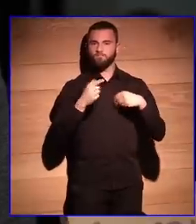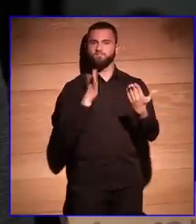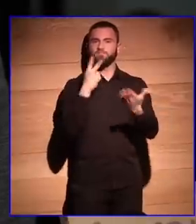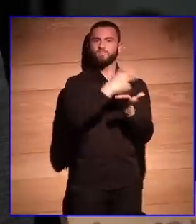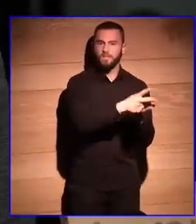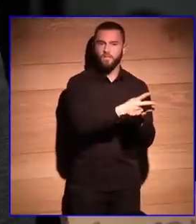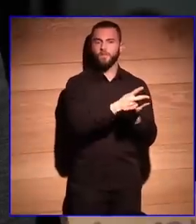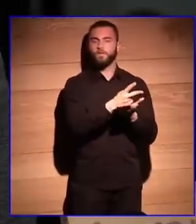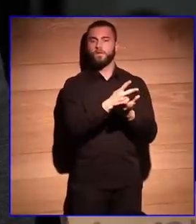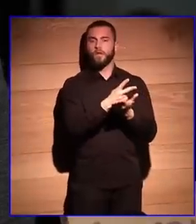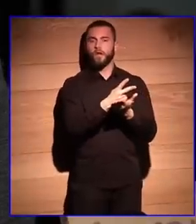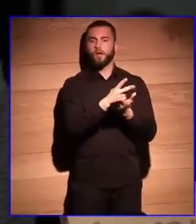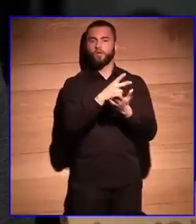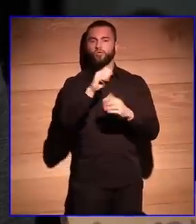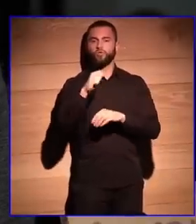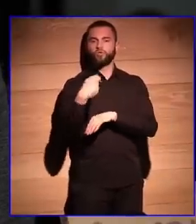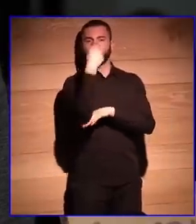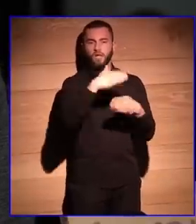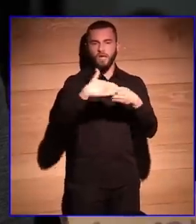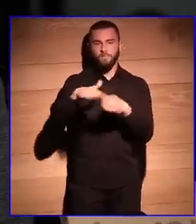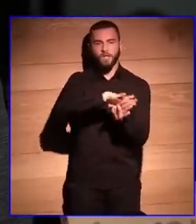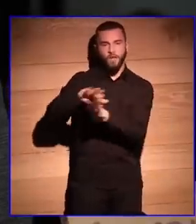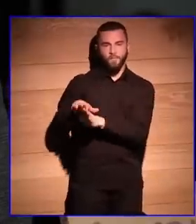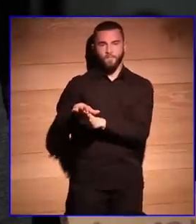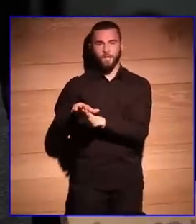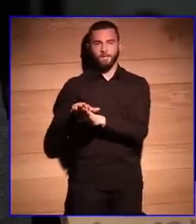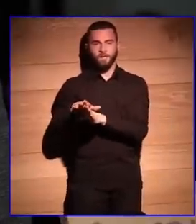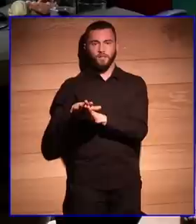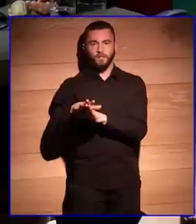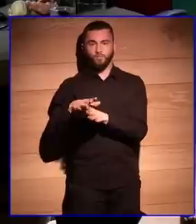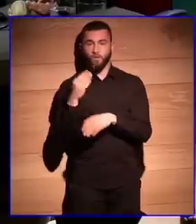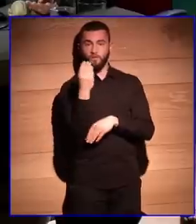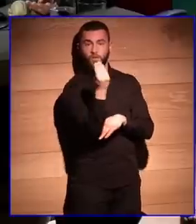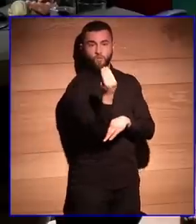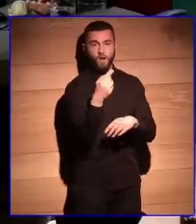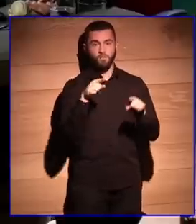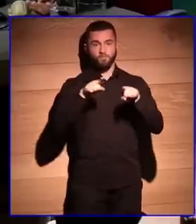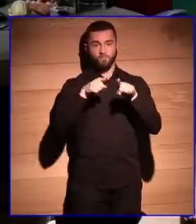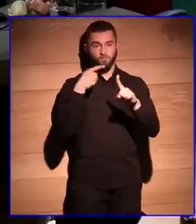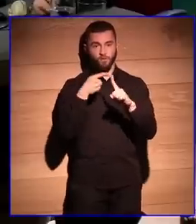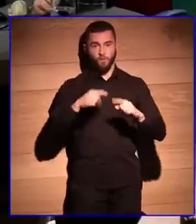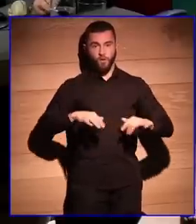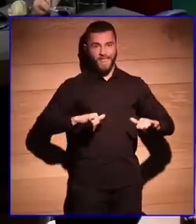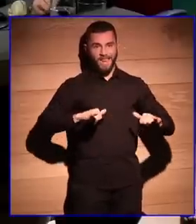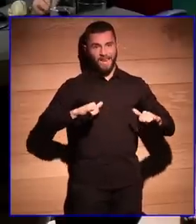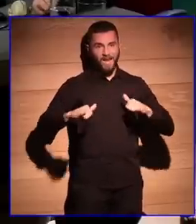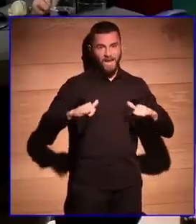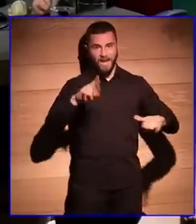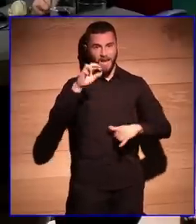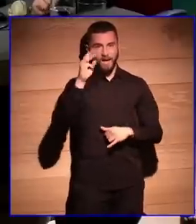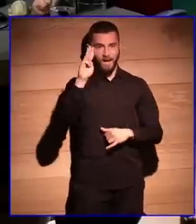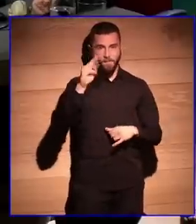consigue aquello que desea al margen de los límites que se le pongan. Un icono para la cultura del rap. Nuevamente, sí, es lo que estábamos diciendo